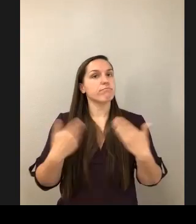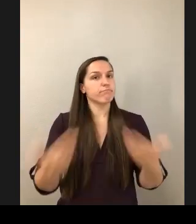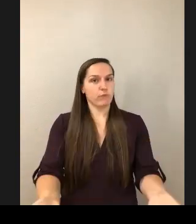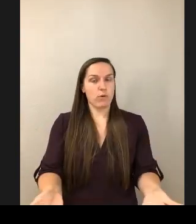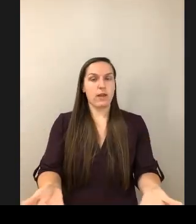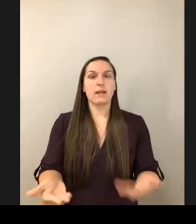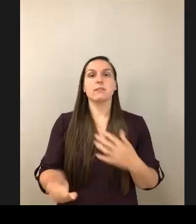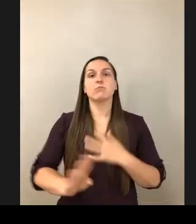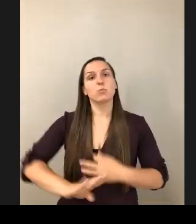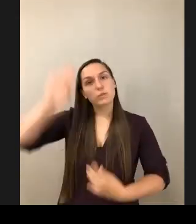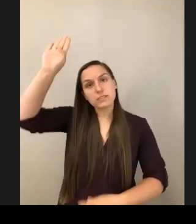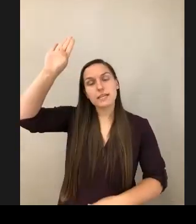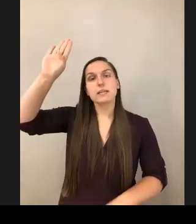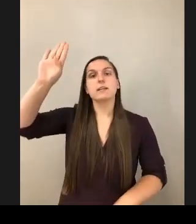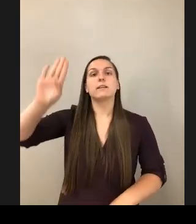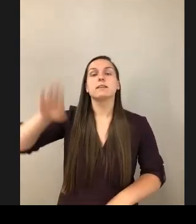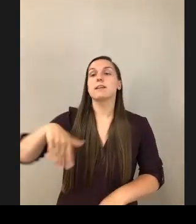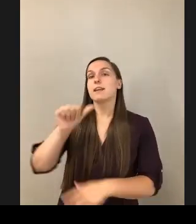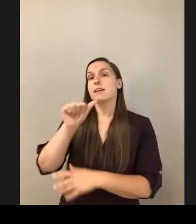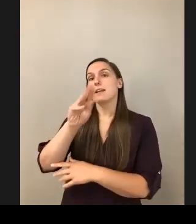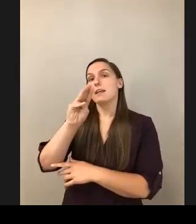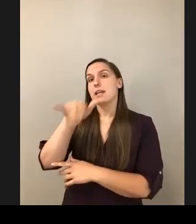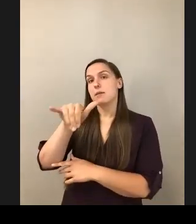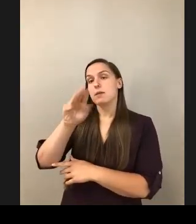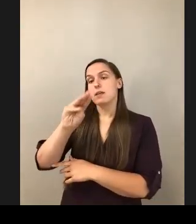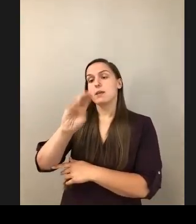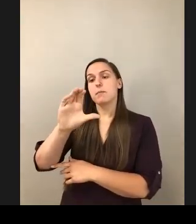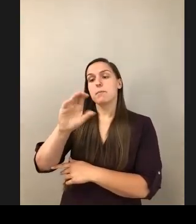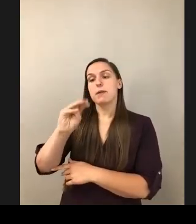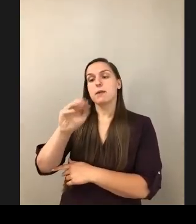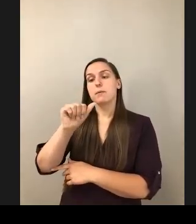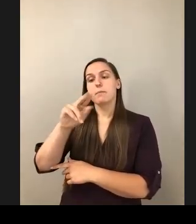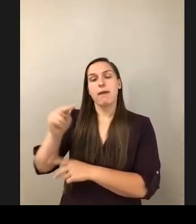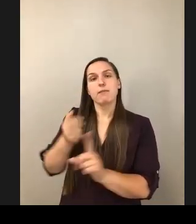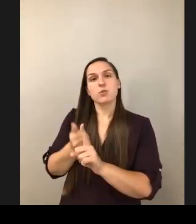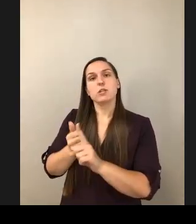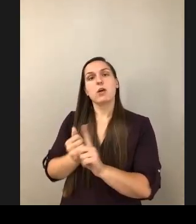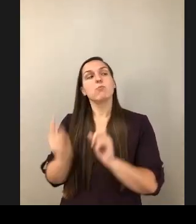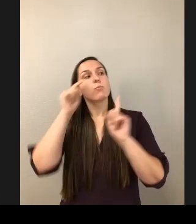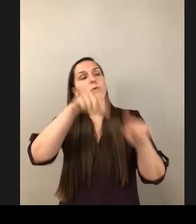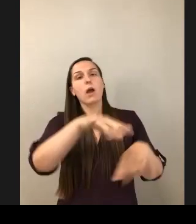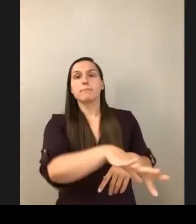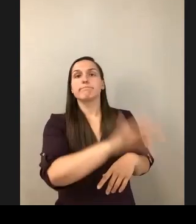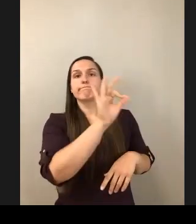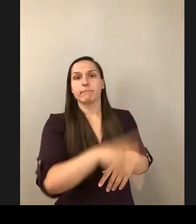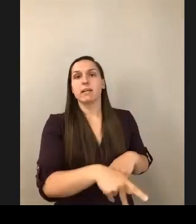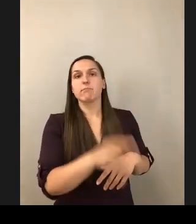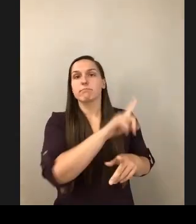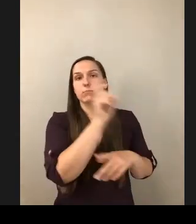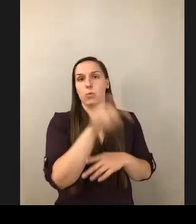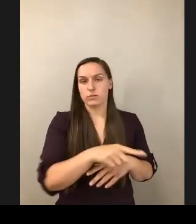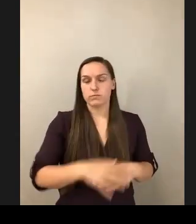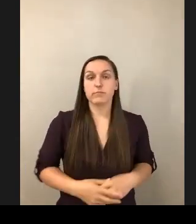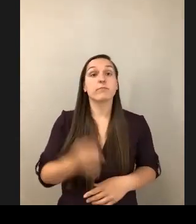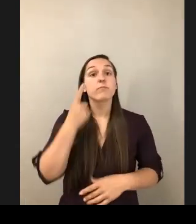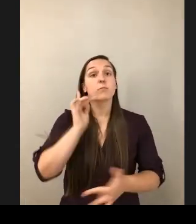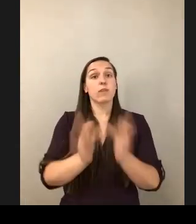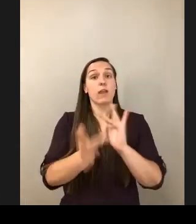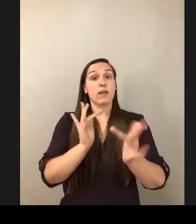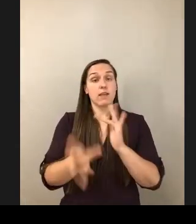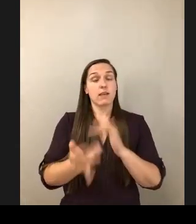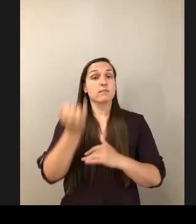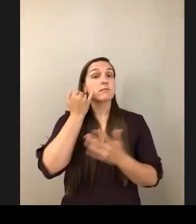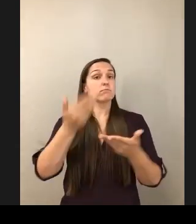puedan escribir sus preguntas o puede levantar su mano y Amy McMahon va a